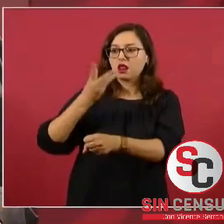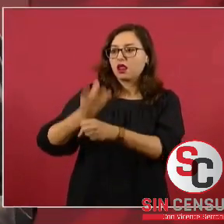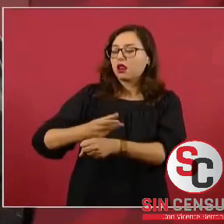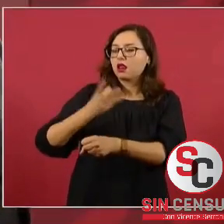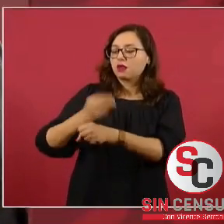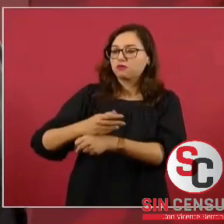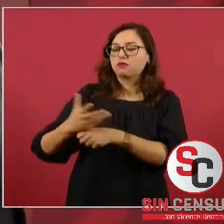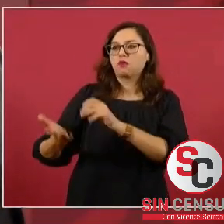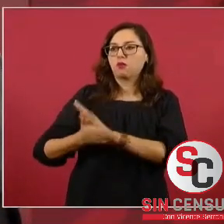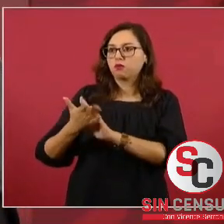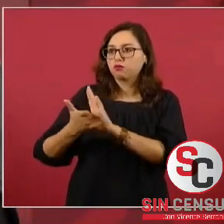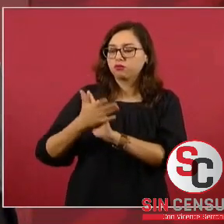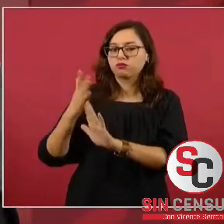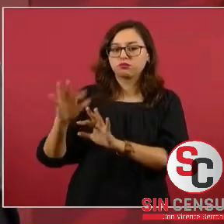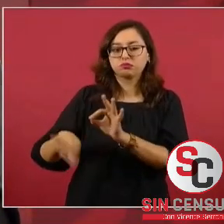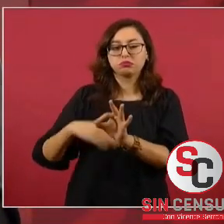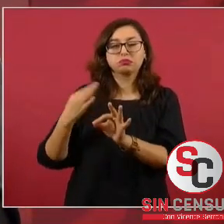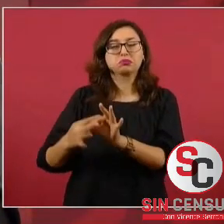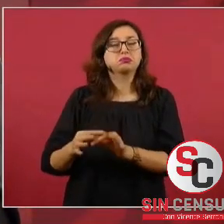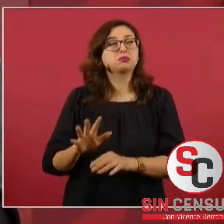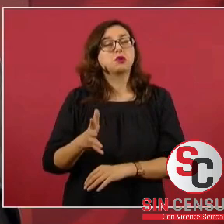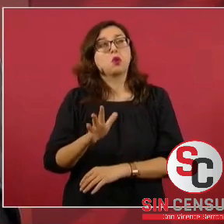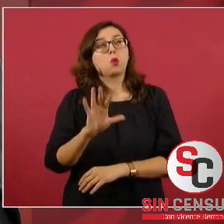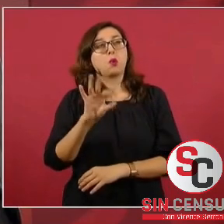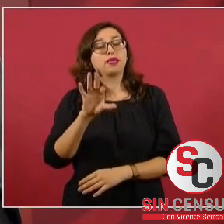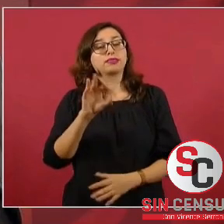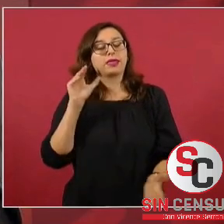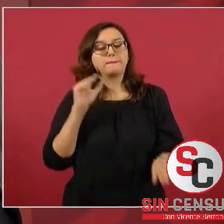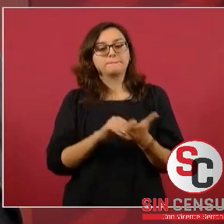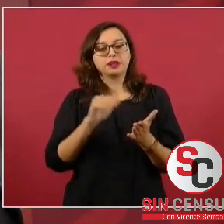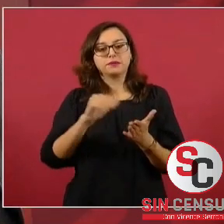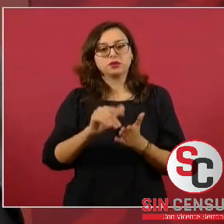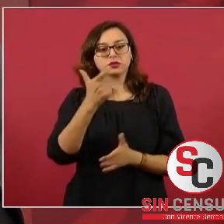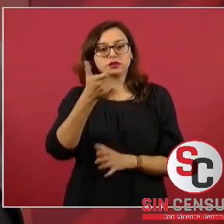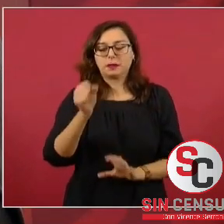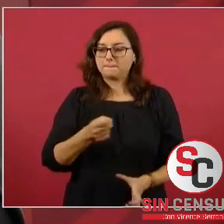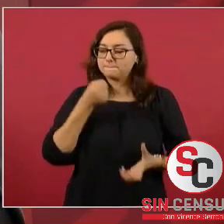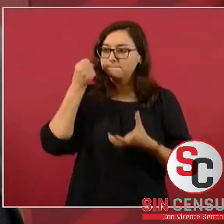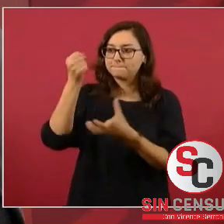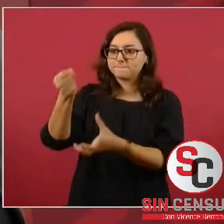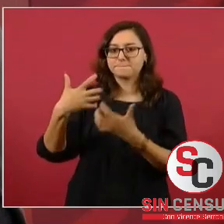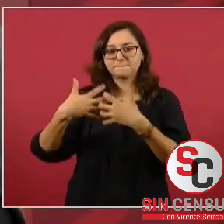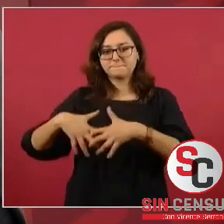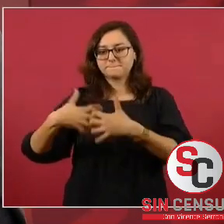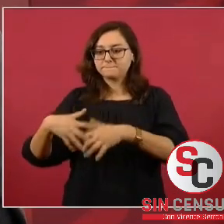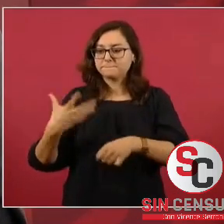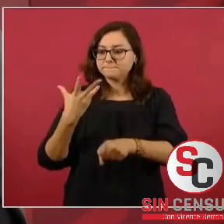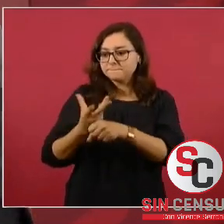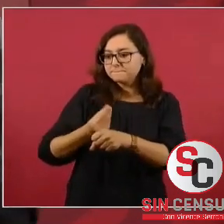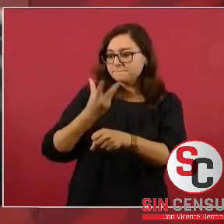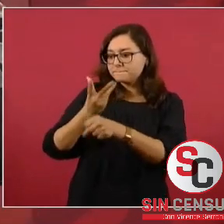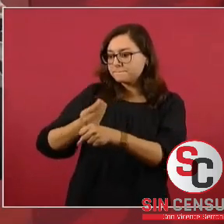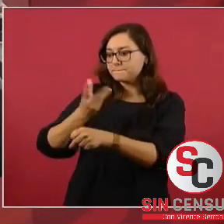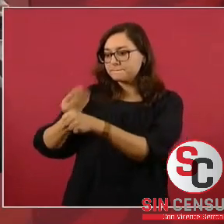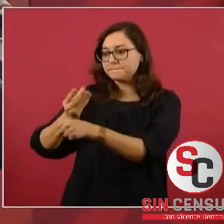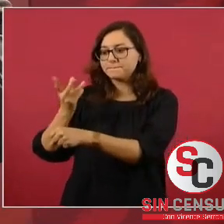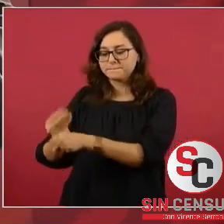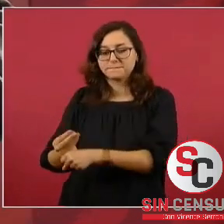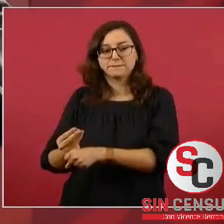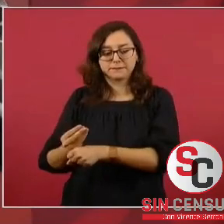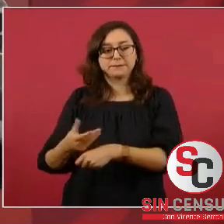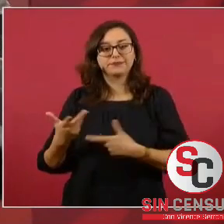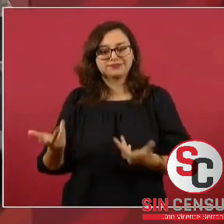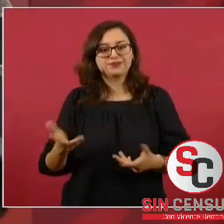llevamos como 40,000 millones de pesos invertidos en reparación de equipos y por eso aumentamos